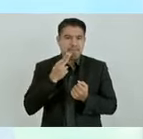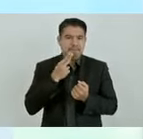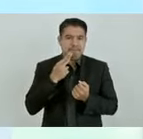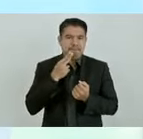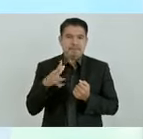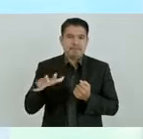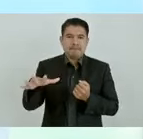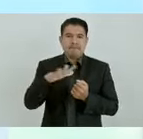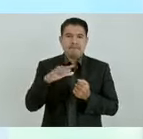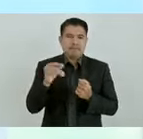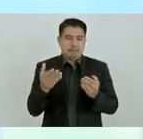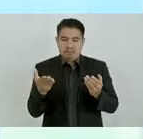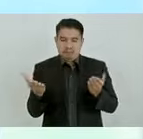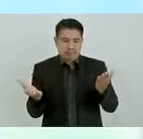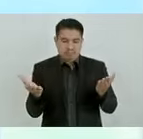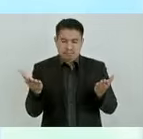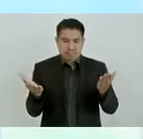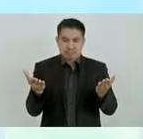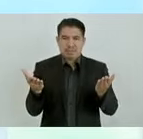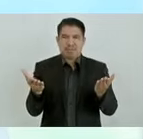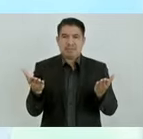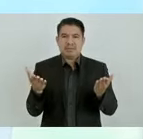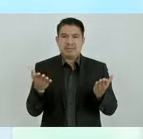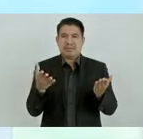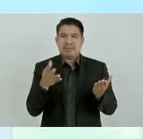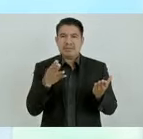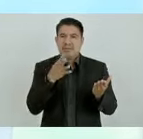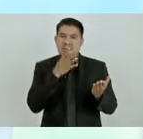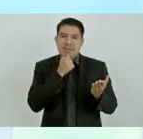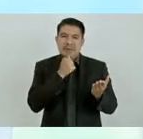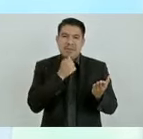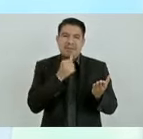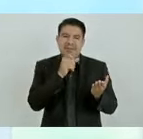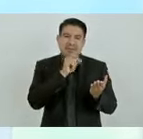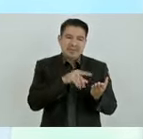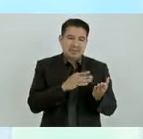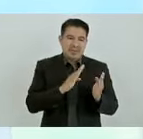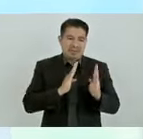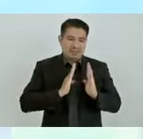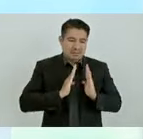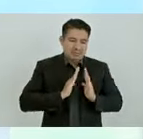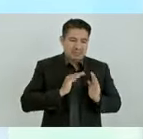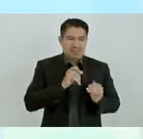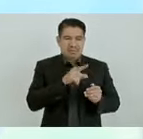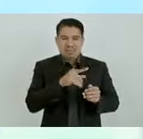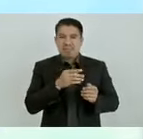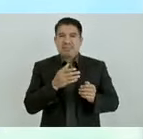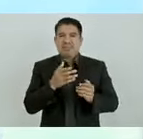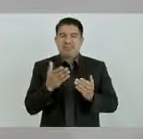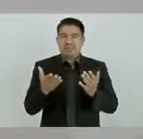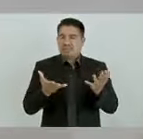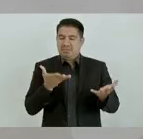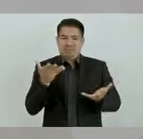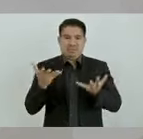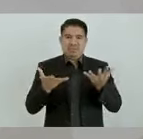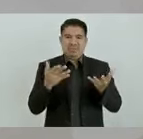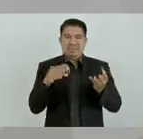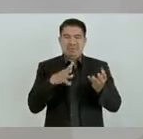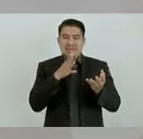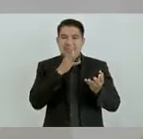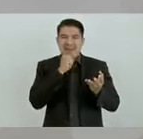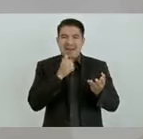el aeropuerto actual, ni siquiera podía funcionar el aeropuerto militar de Santa Lucía. O sea, que